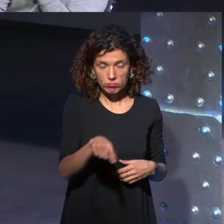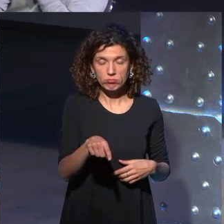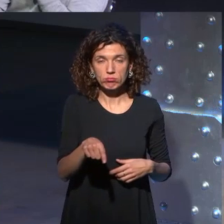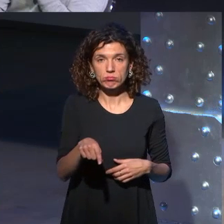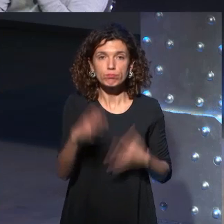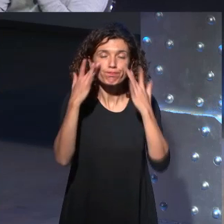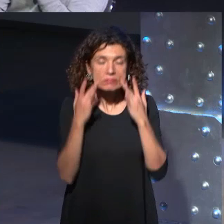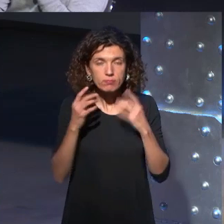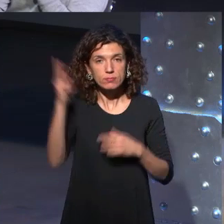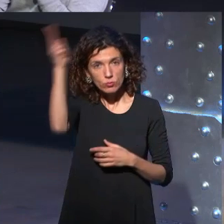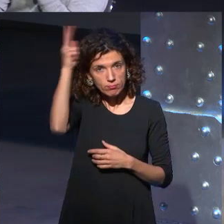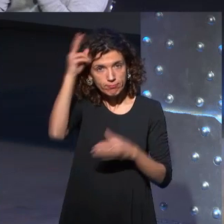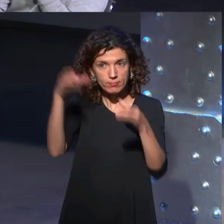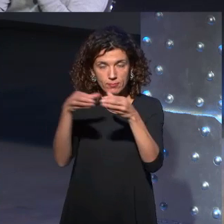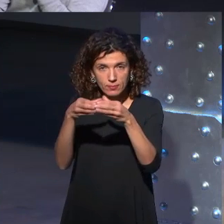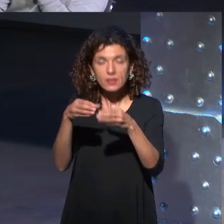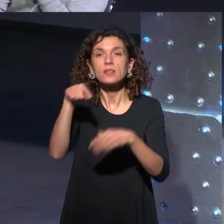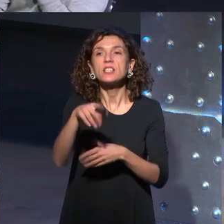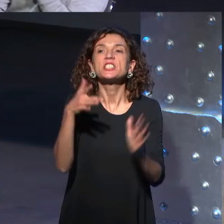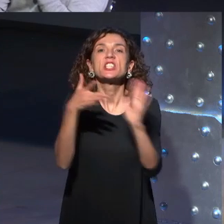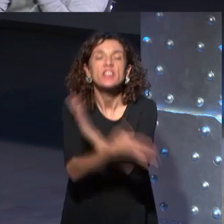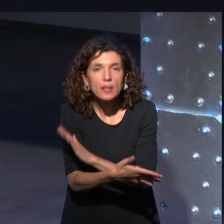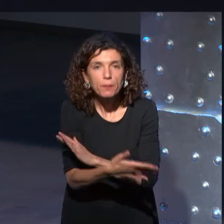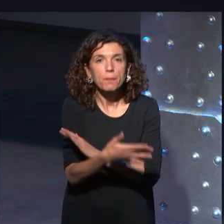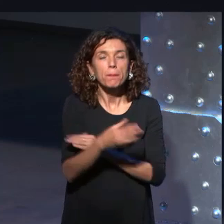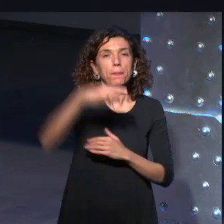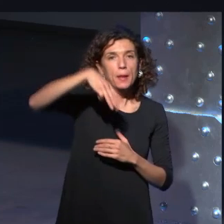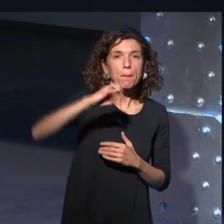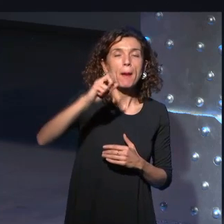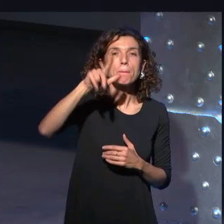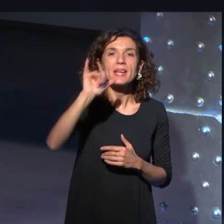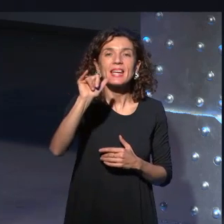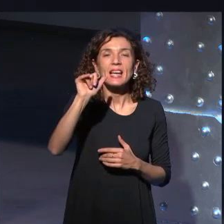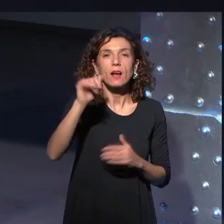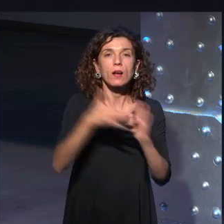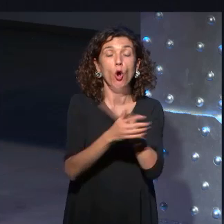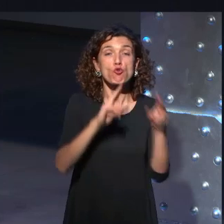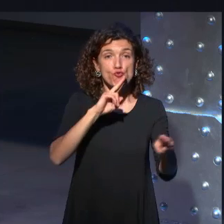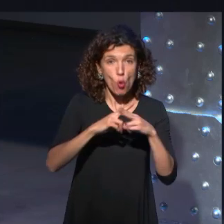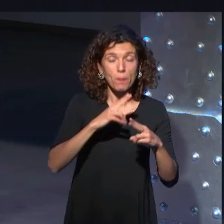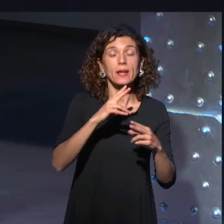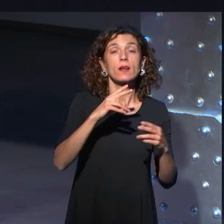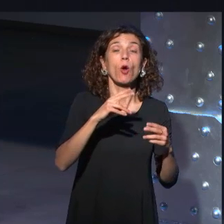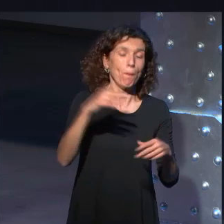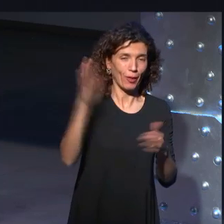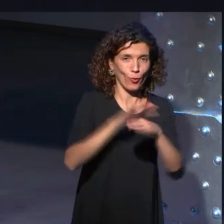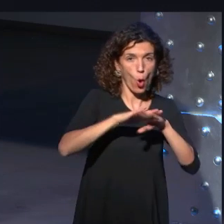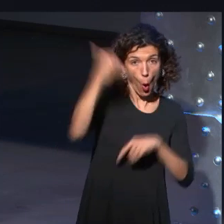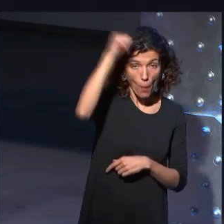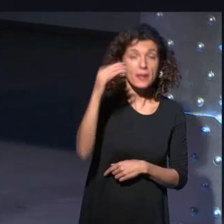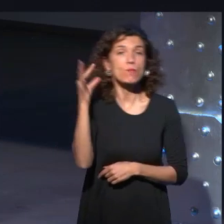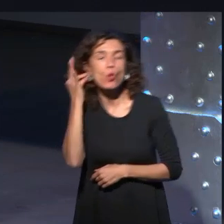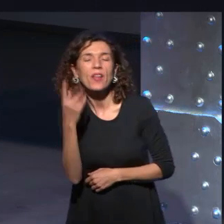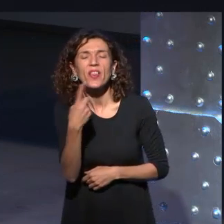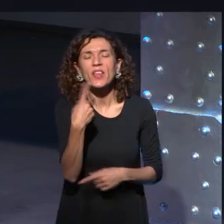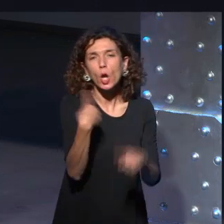correctos, que significa, Mamila Natapey, significa un hombre y una mujer queriéndose decir